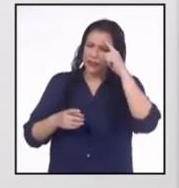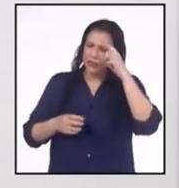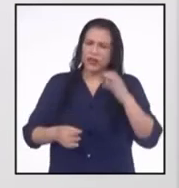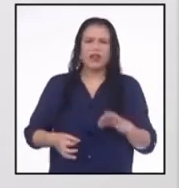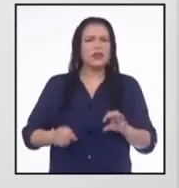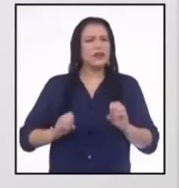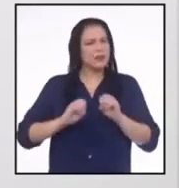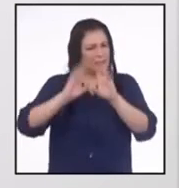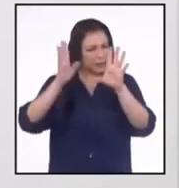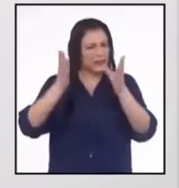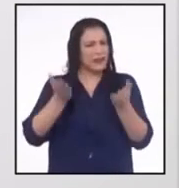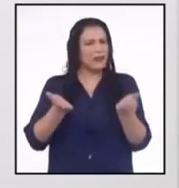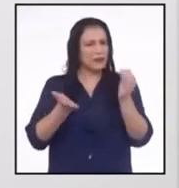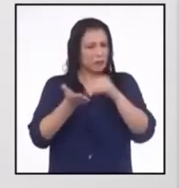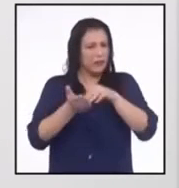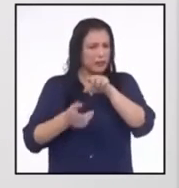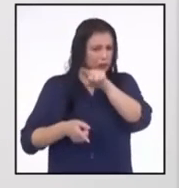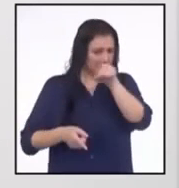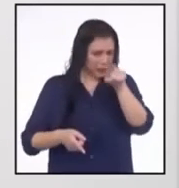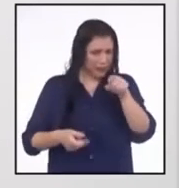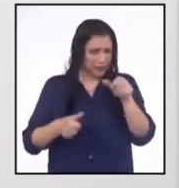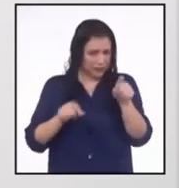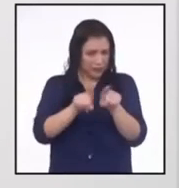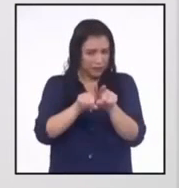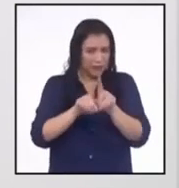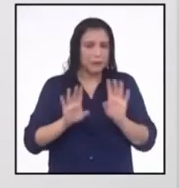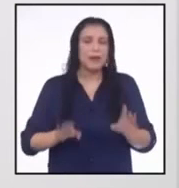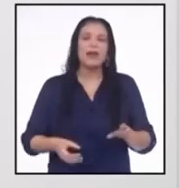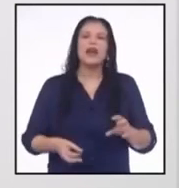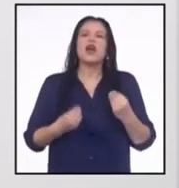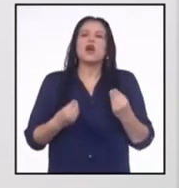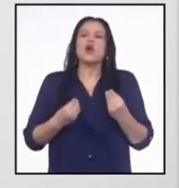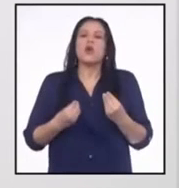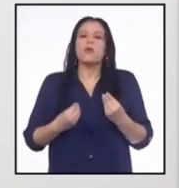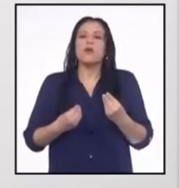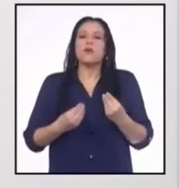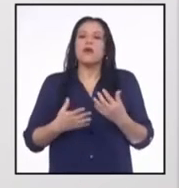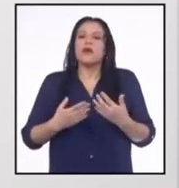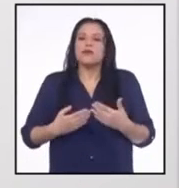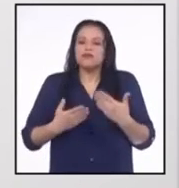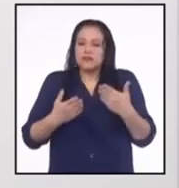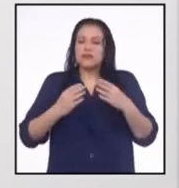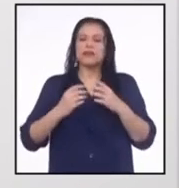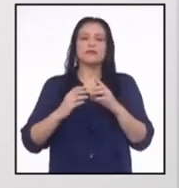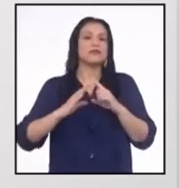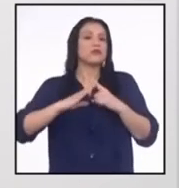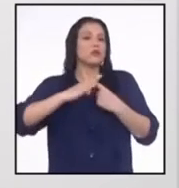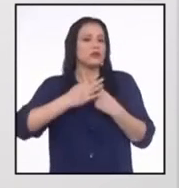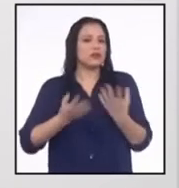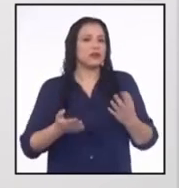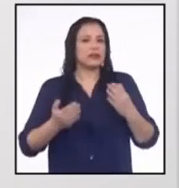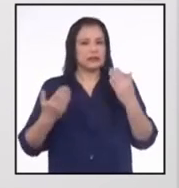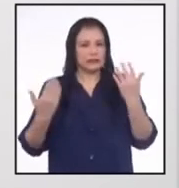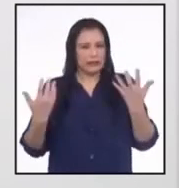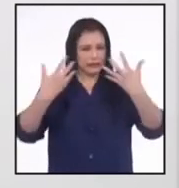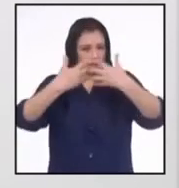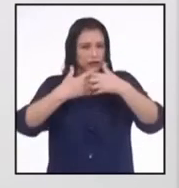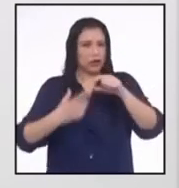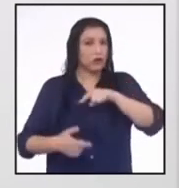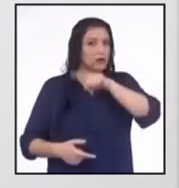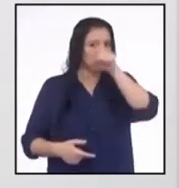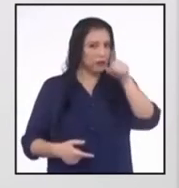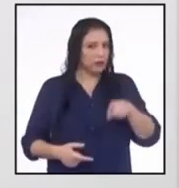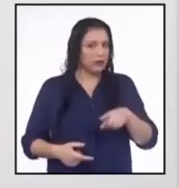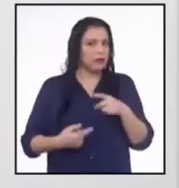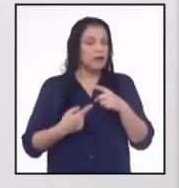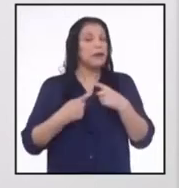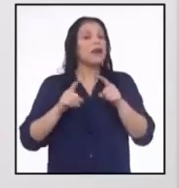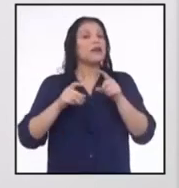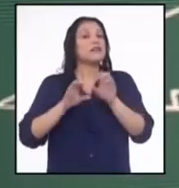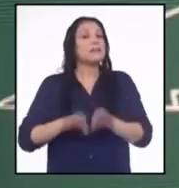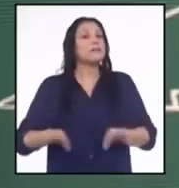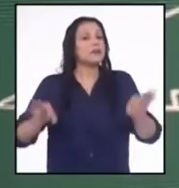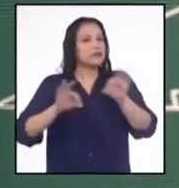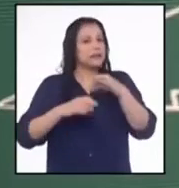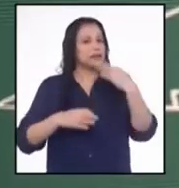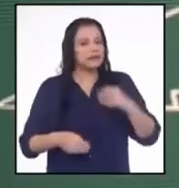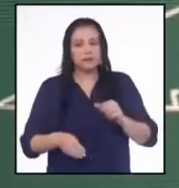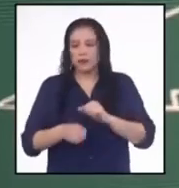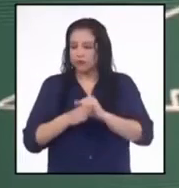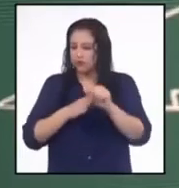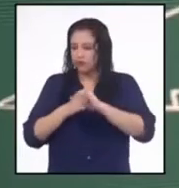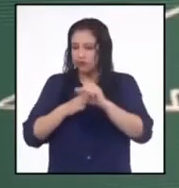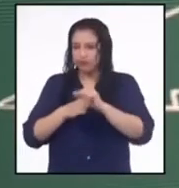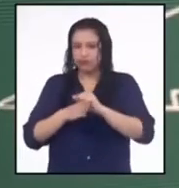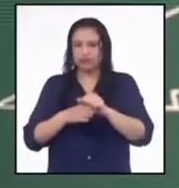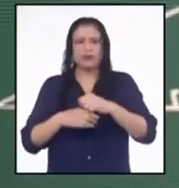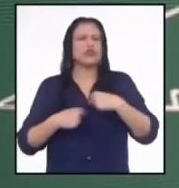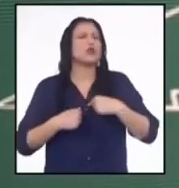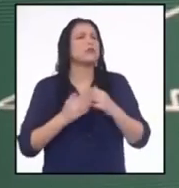claro para todas y todos cómo afrontar situaciones relacionadas con la parábola. Es importante siempre practicar.